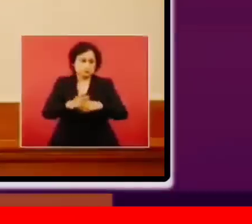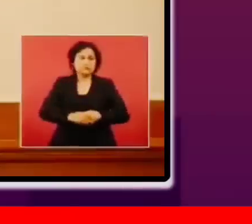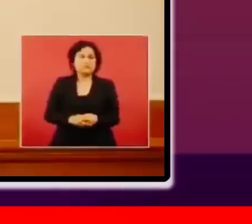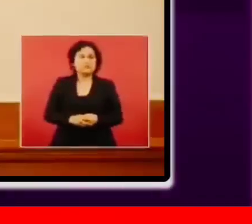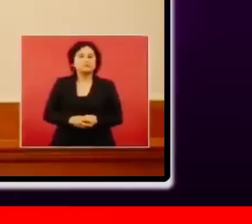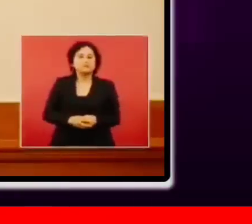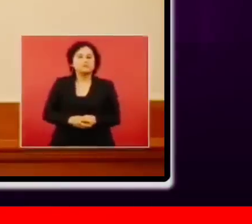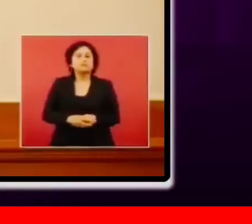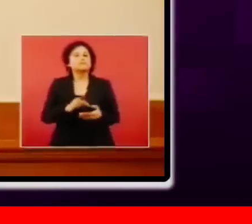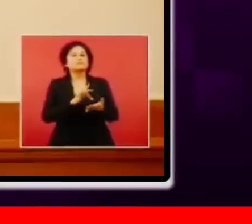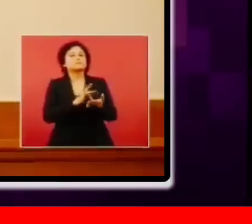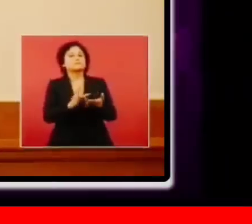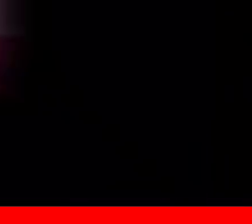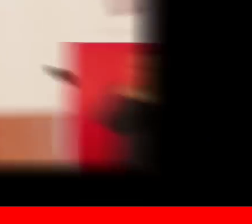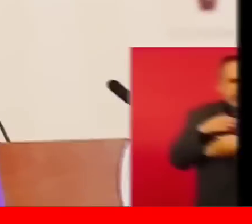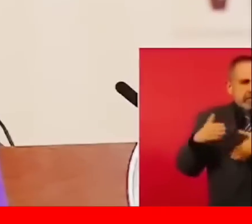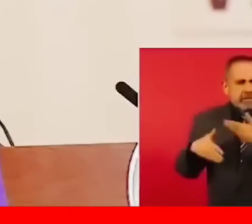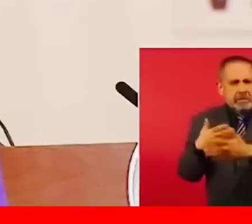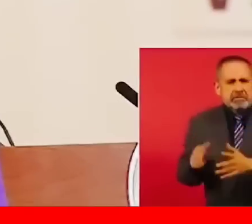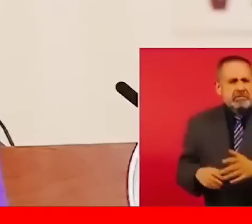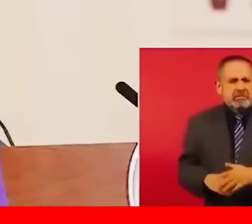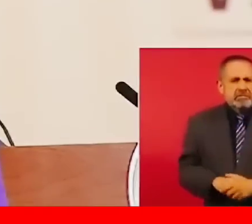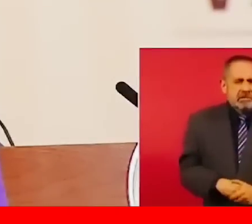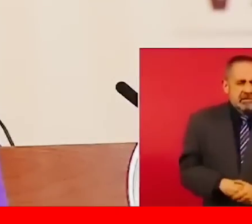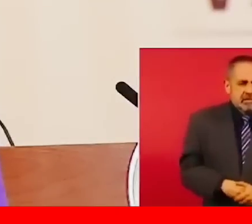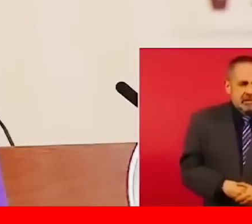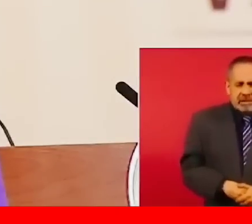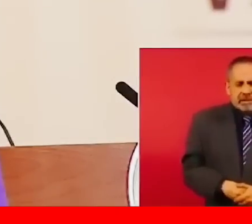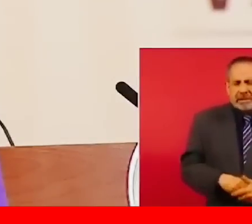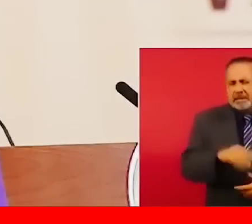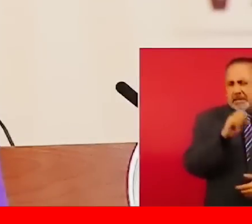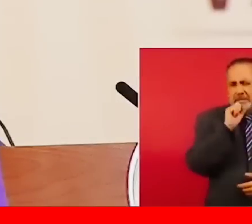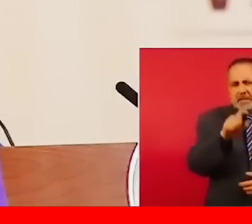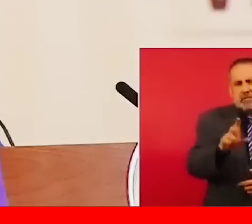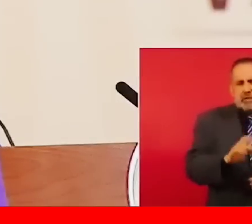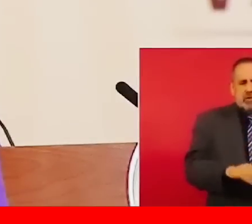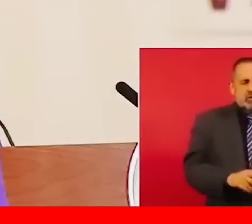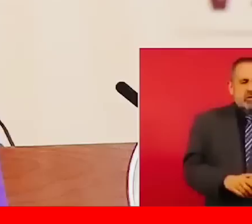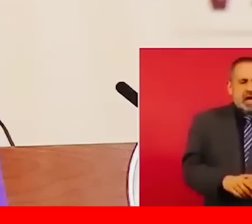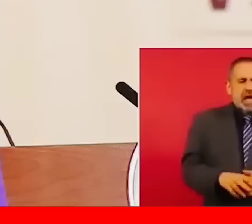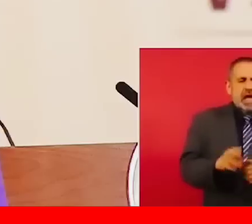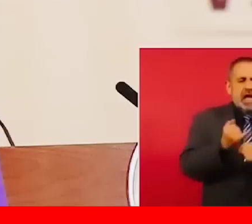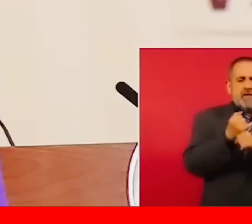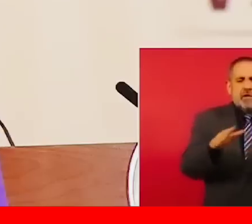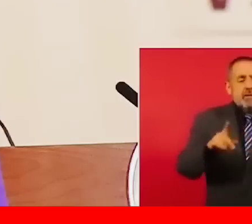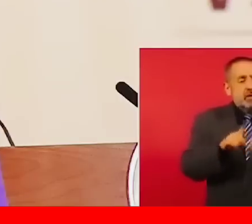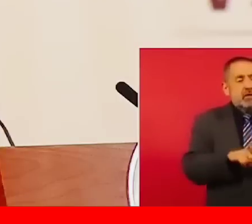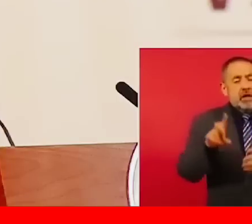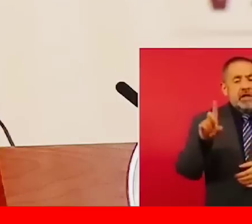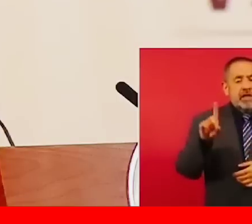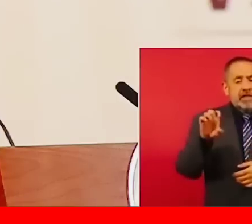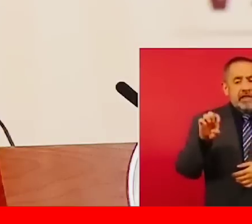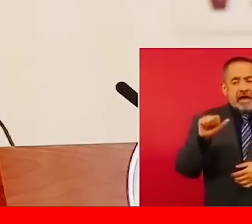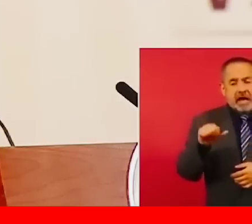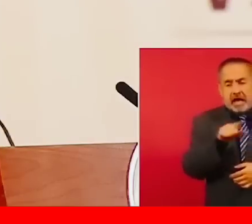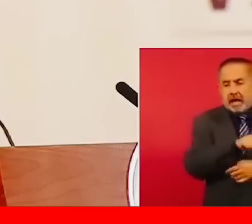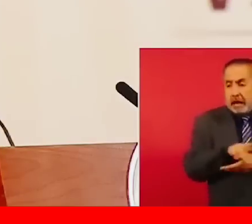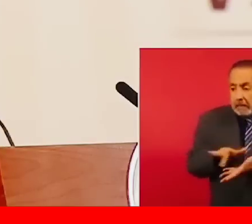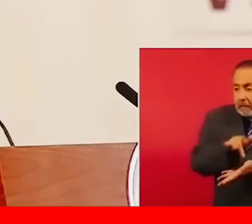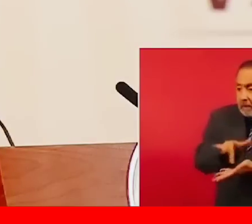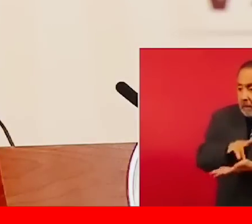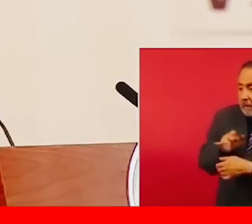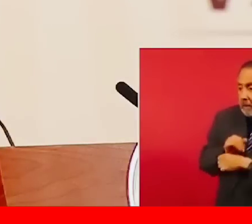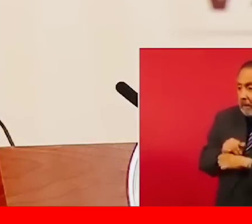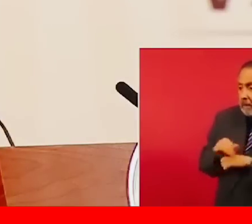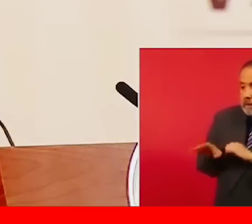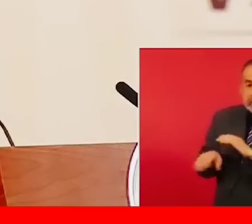Muchas gracias Sí ya para terminar ahí lo tienen amigos Qué bárbaro estos son los periodistas de la 4t estos